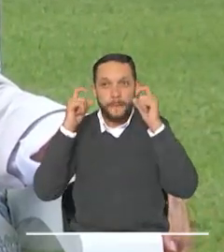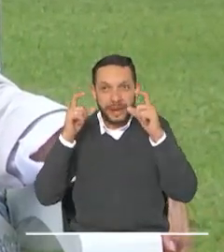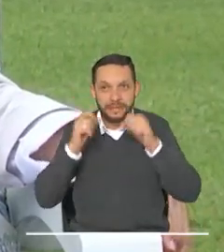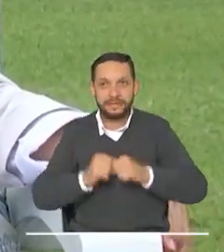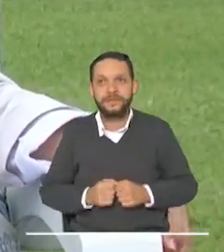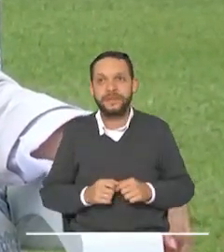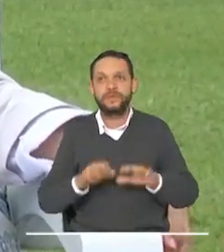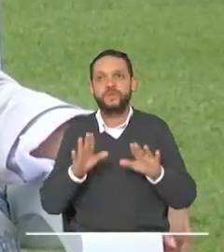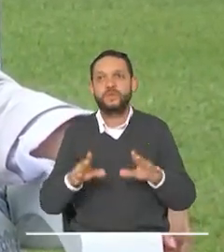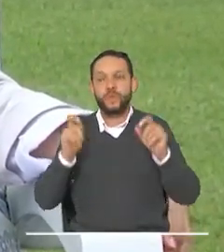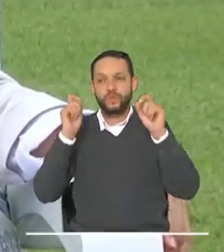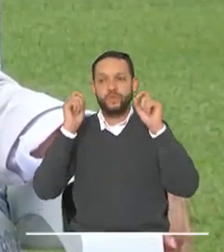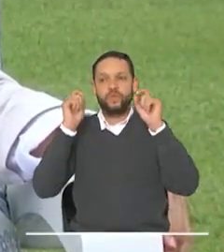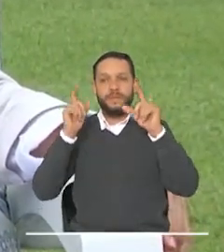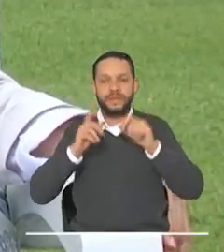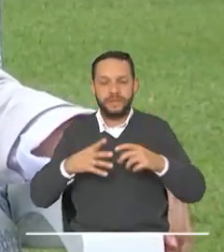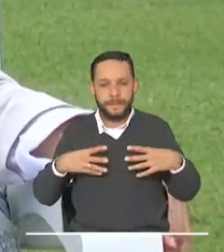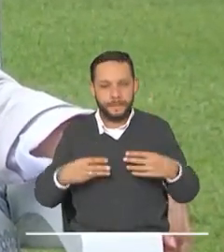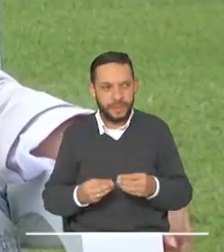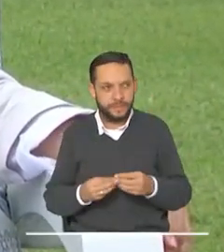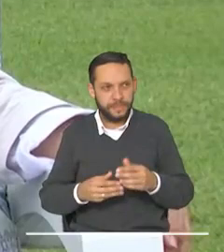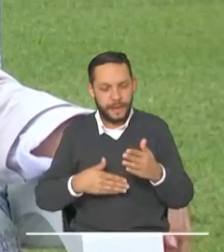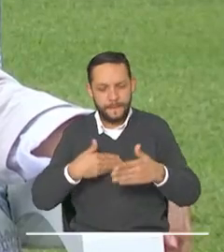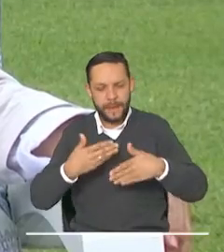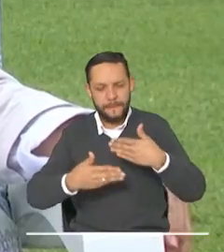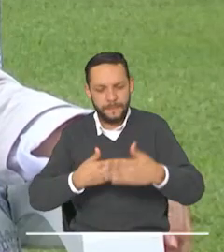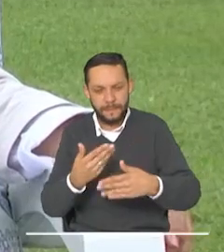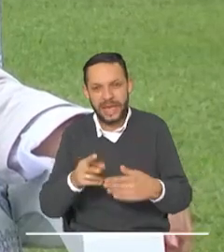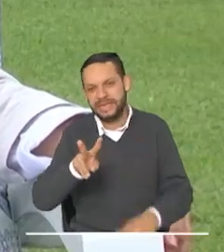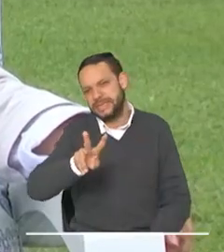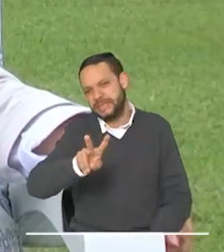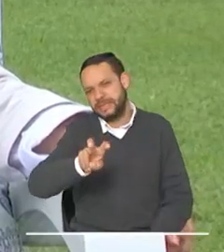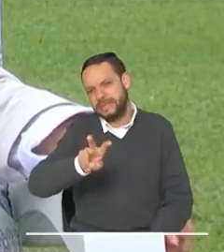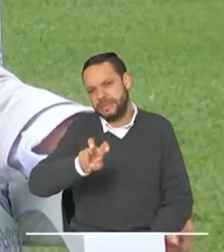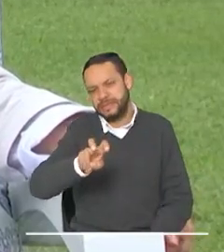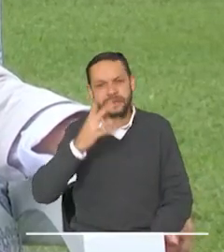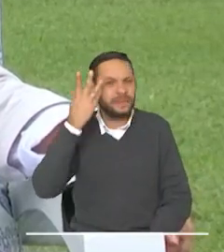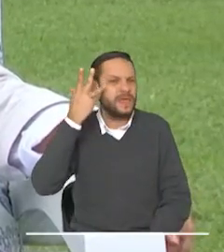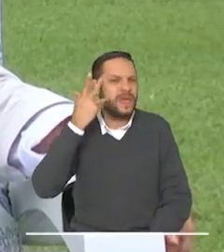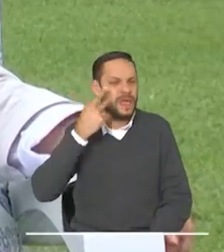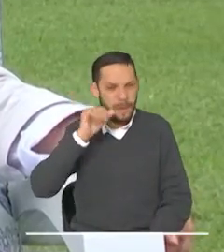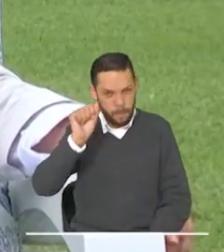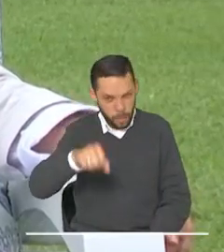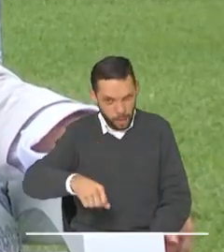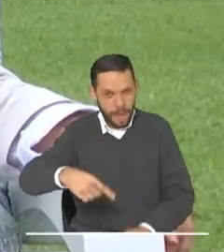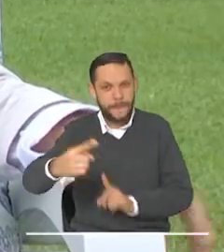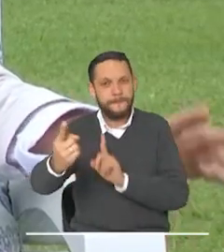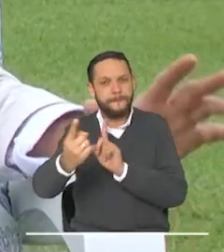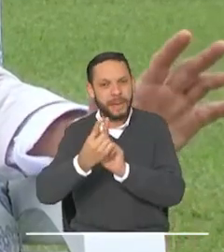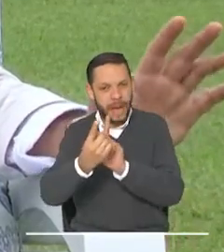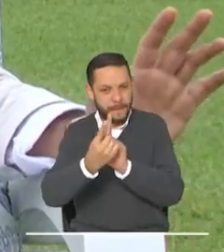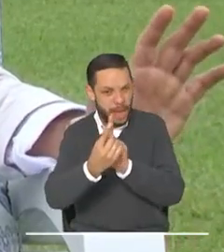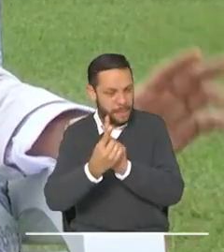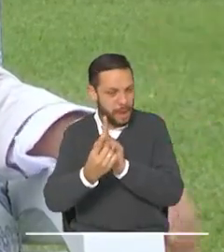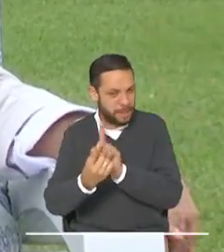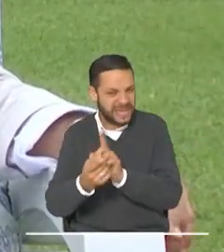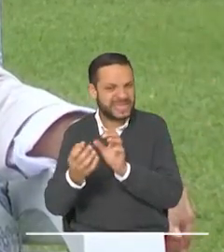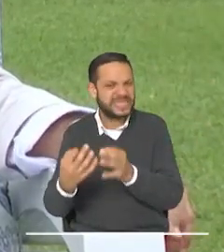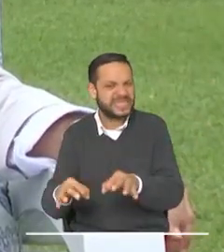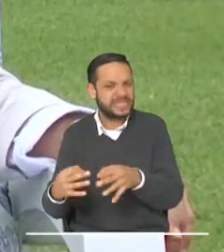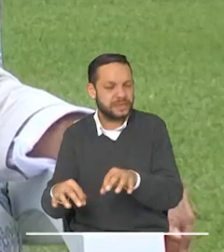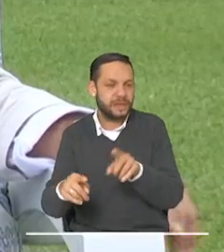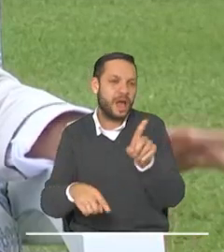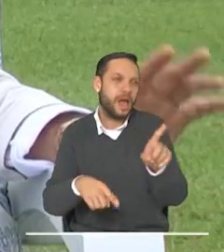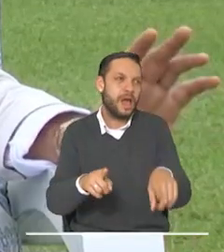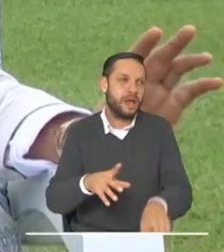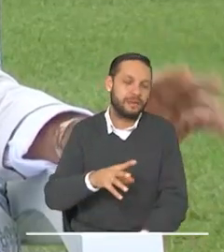Y eso es lo que vamos a hacer en durante estos siete días algo muy lindo algo muy maravilloso y miren el conteste